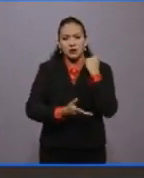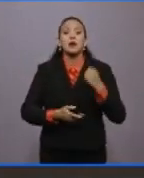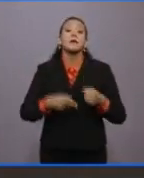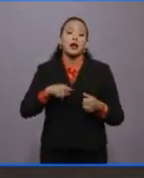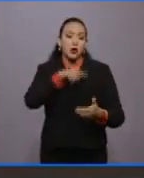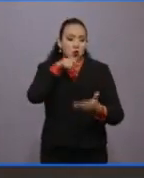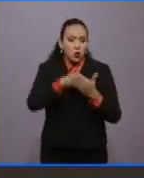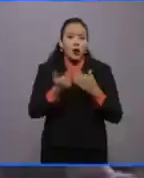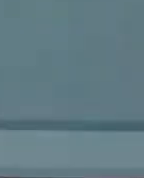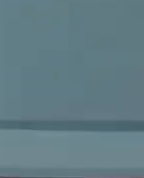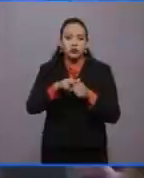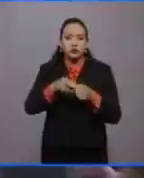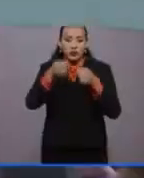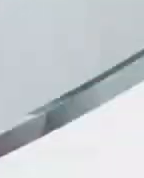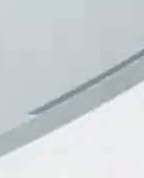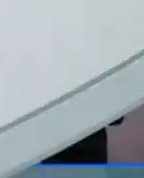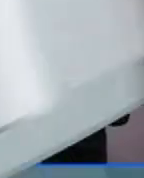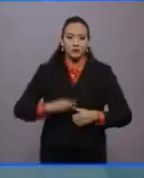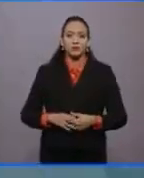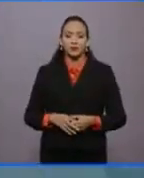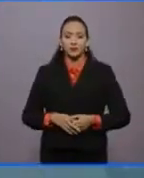óptimas.